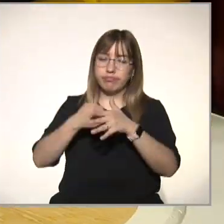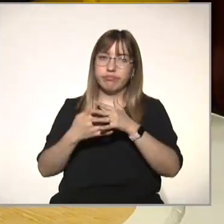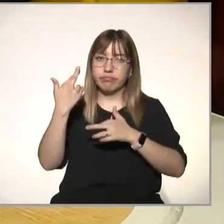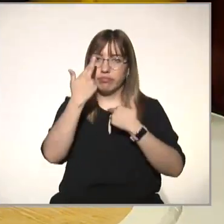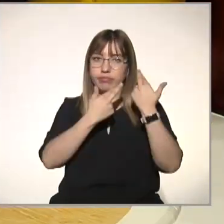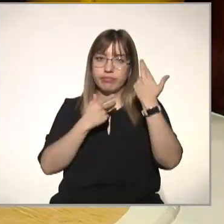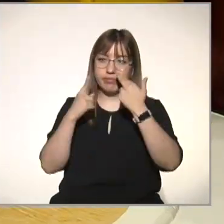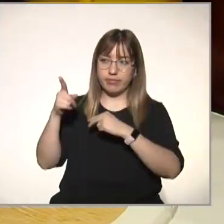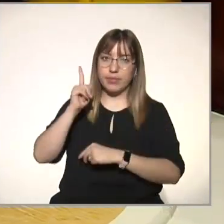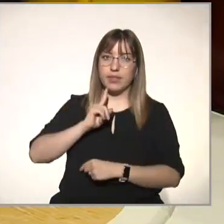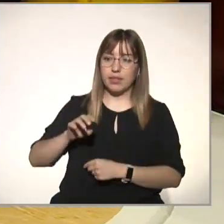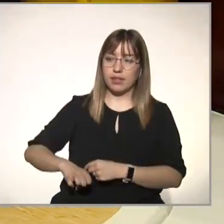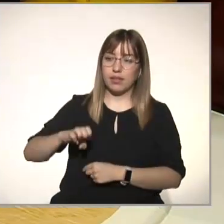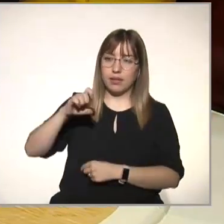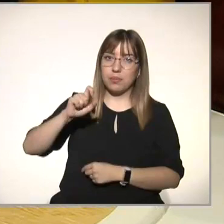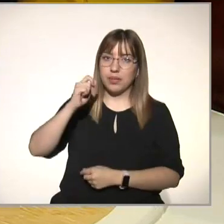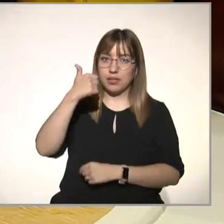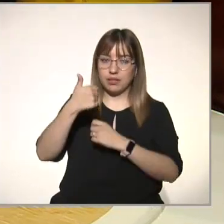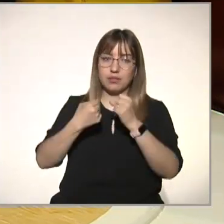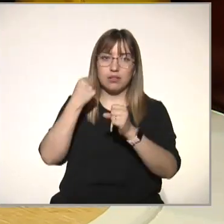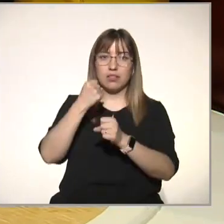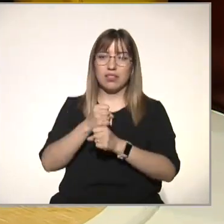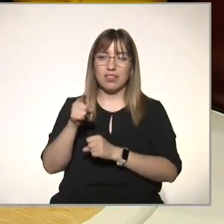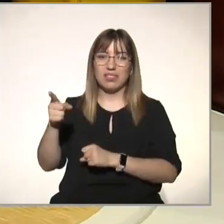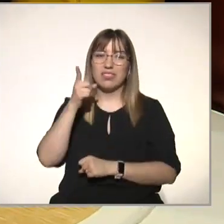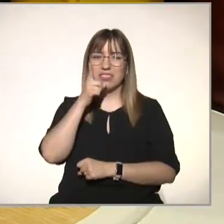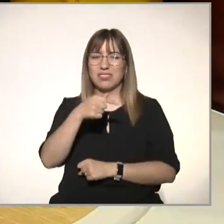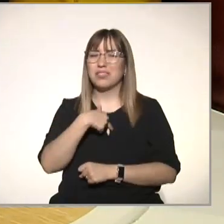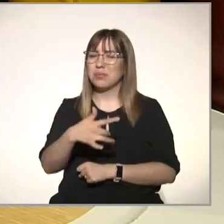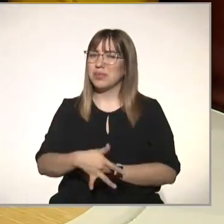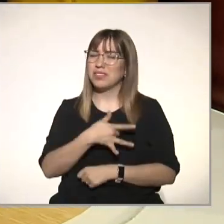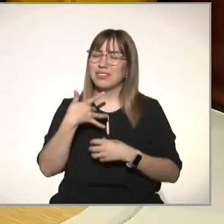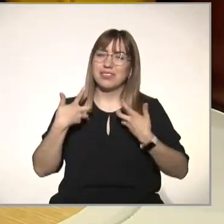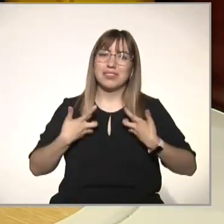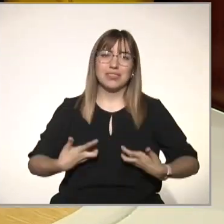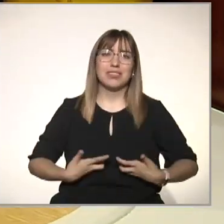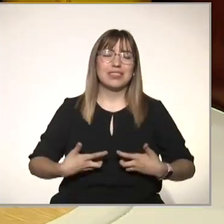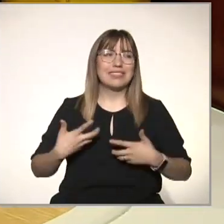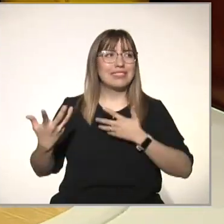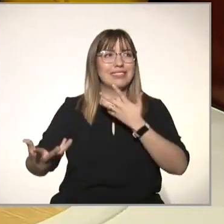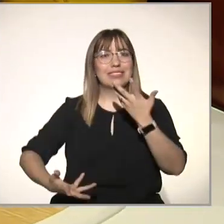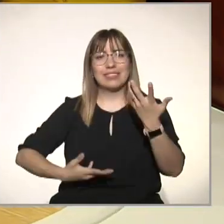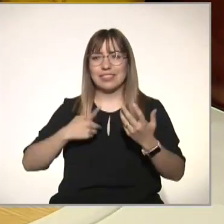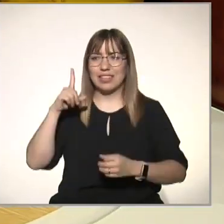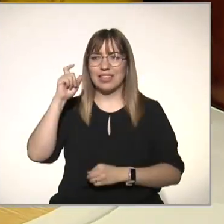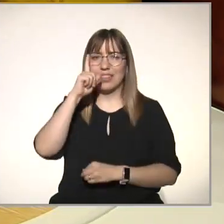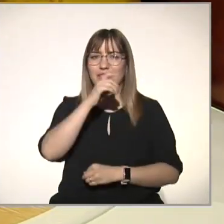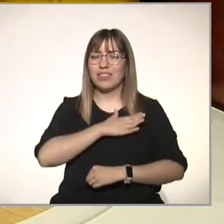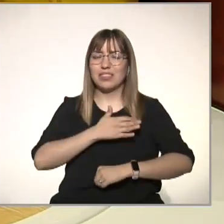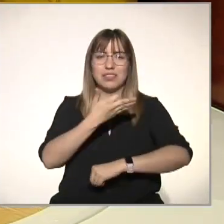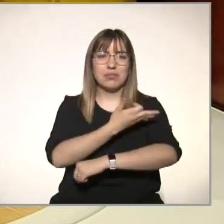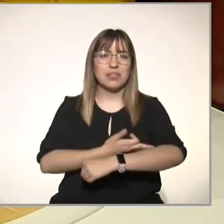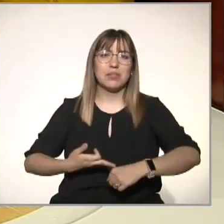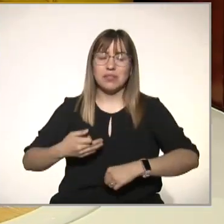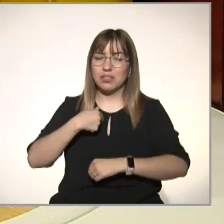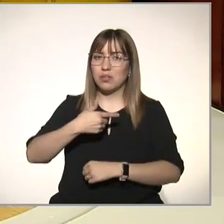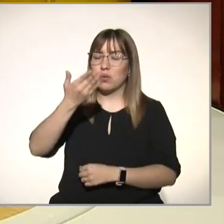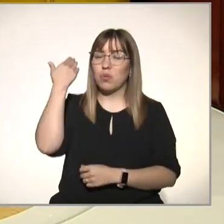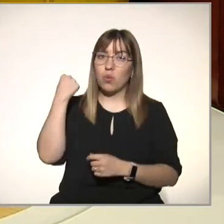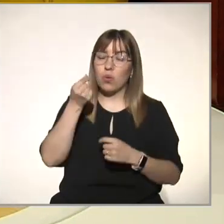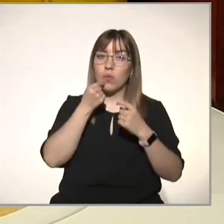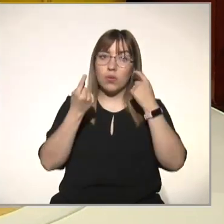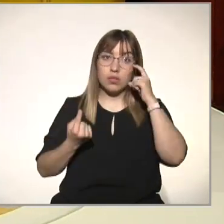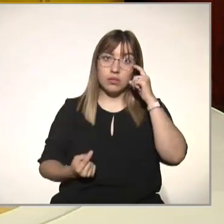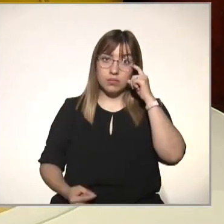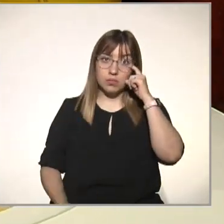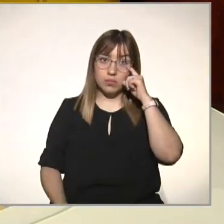tiene 26 años y que nos dice, bueno, yo me siento frustrada, no se siente plena, porque desde su familia, desde que ella era pequeña,